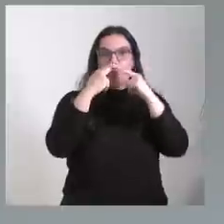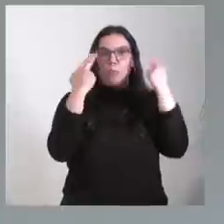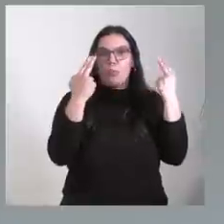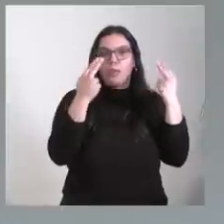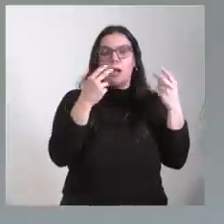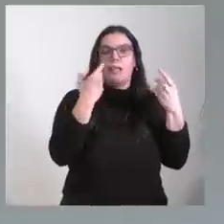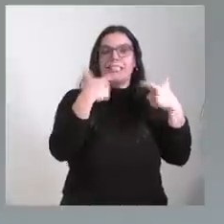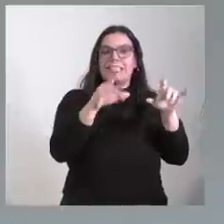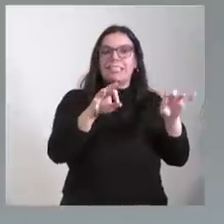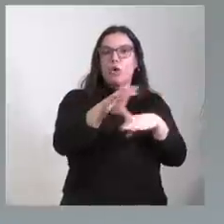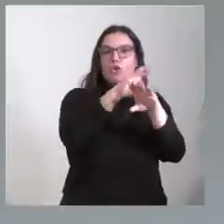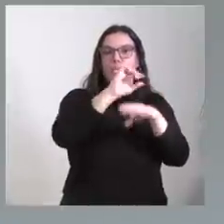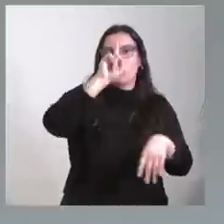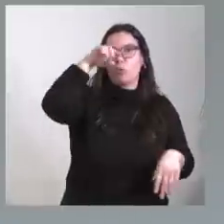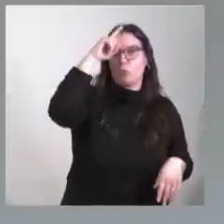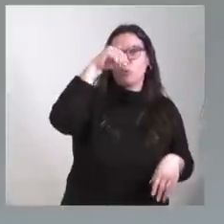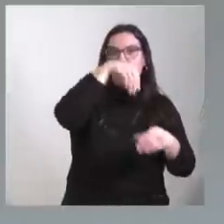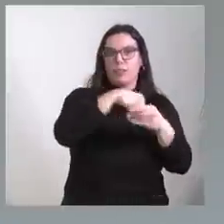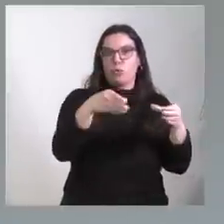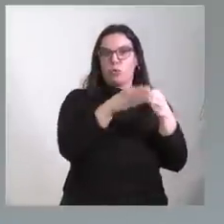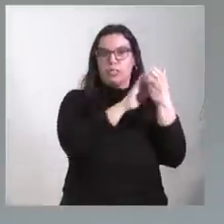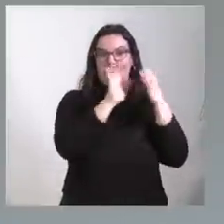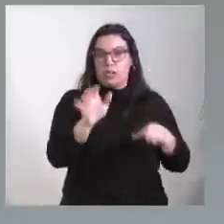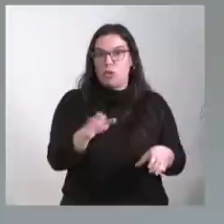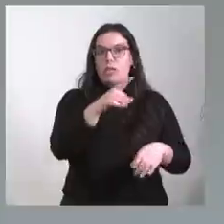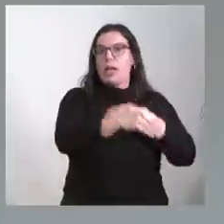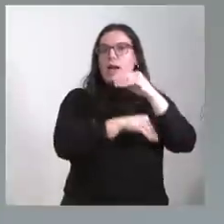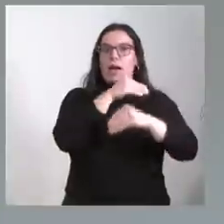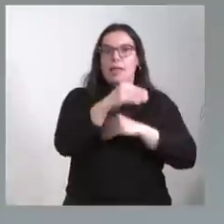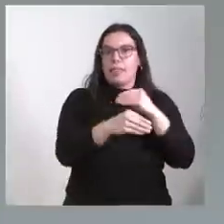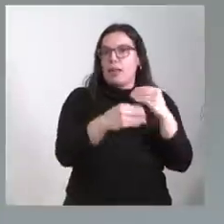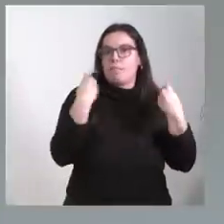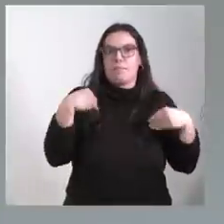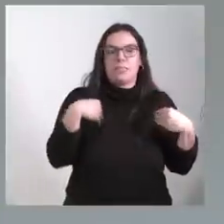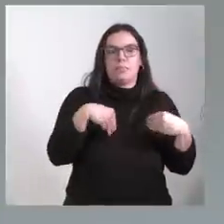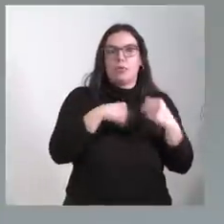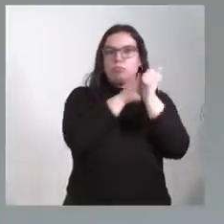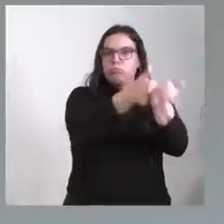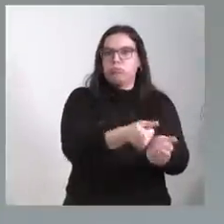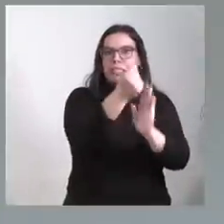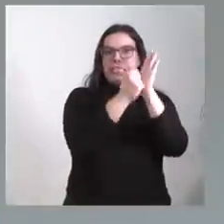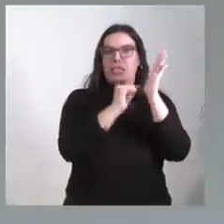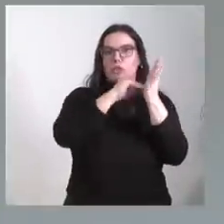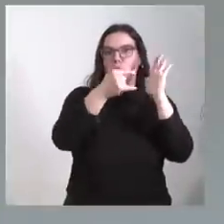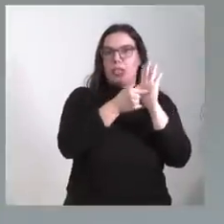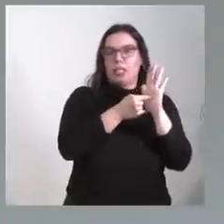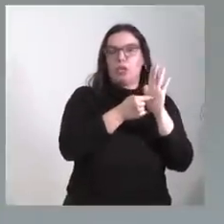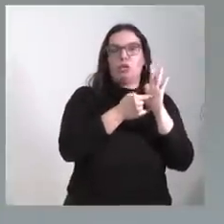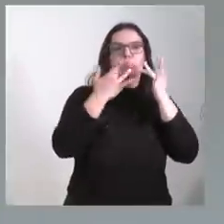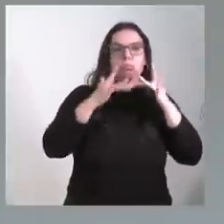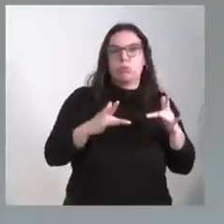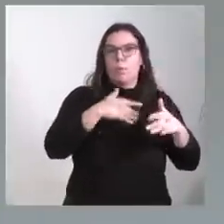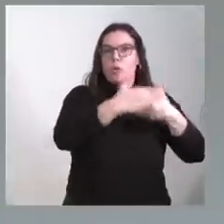a la consejería de cultura de la junta de Castilla y león y lo va a realizar atendiendo a Los criterios técnicos y al procedimiento